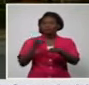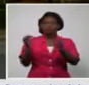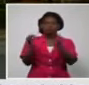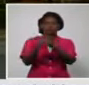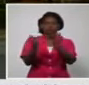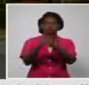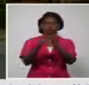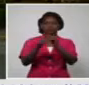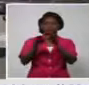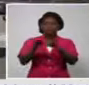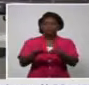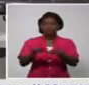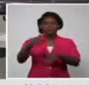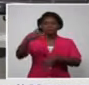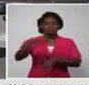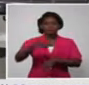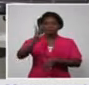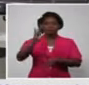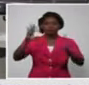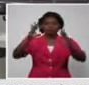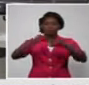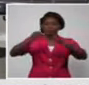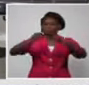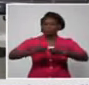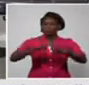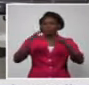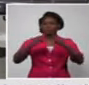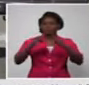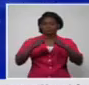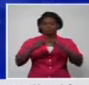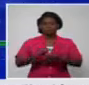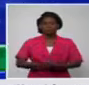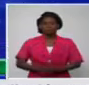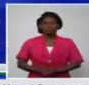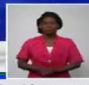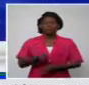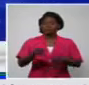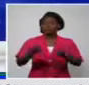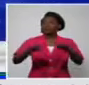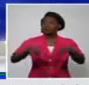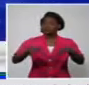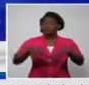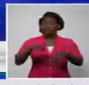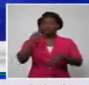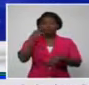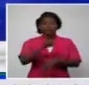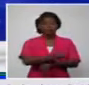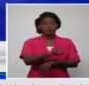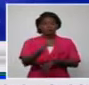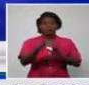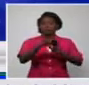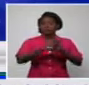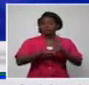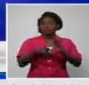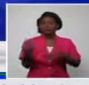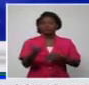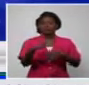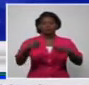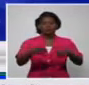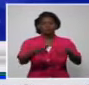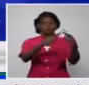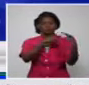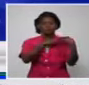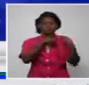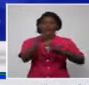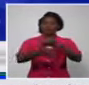las 8 de la noche. Como vemos, una complicada situación que nos obliga a actuar con una mayor responsabilidad. Es todo por el momento. En